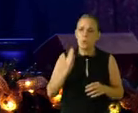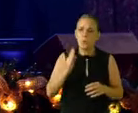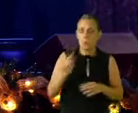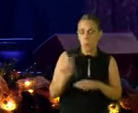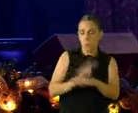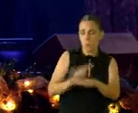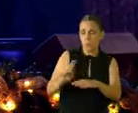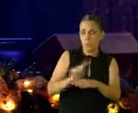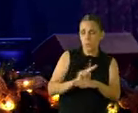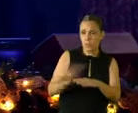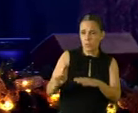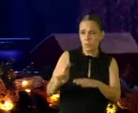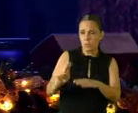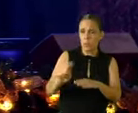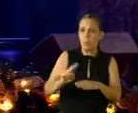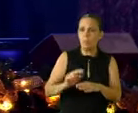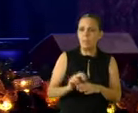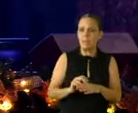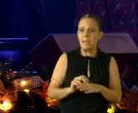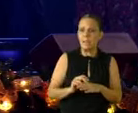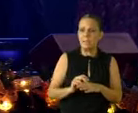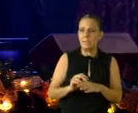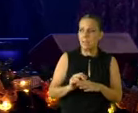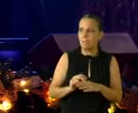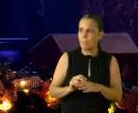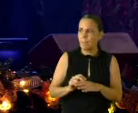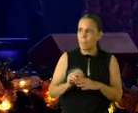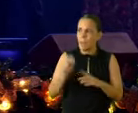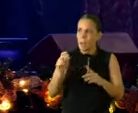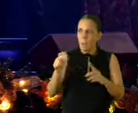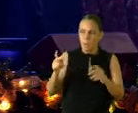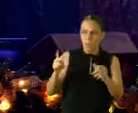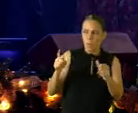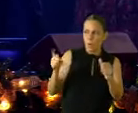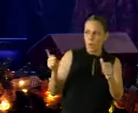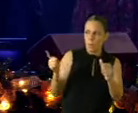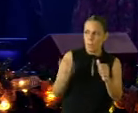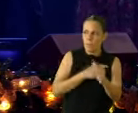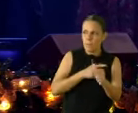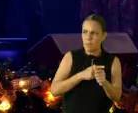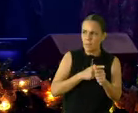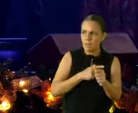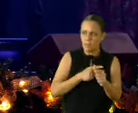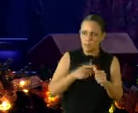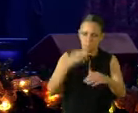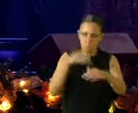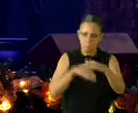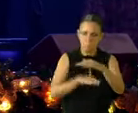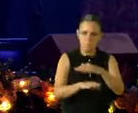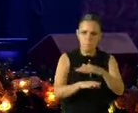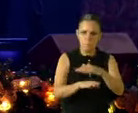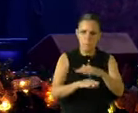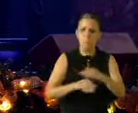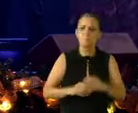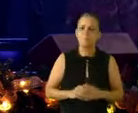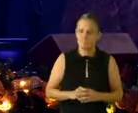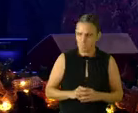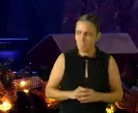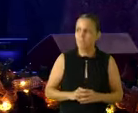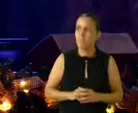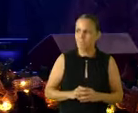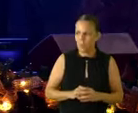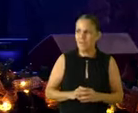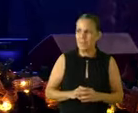lanza y decían ellos, ustedes son la primicia del renacer de Israel.